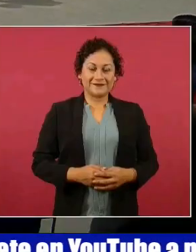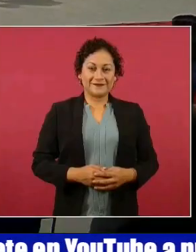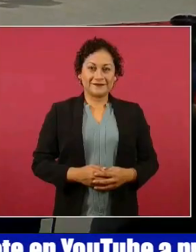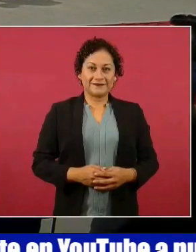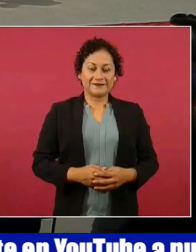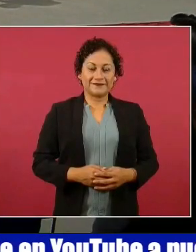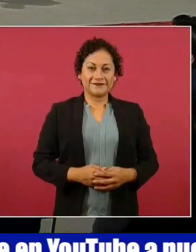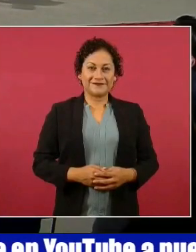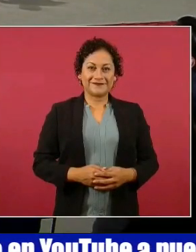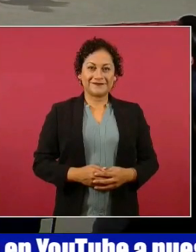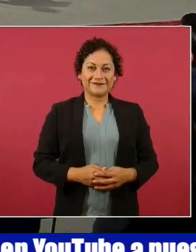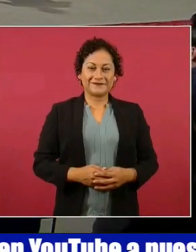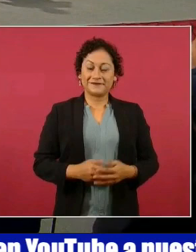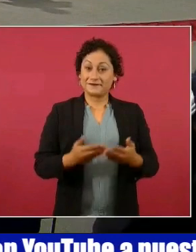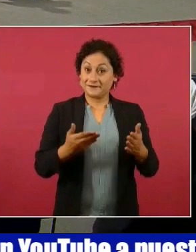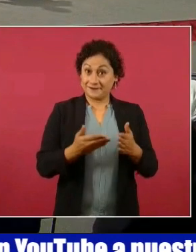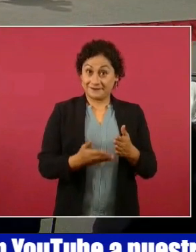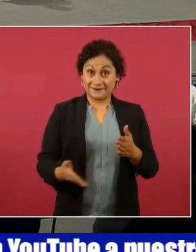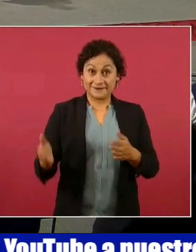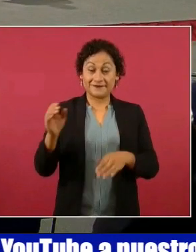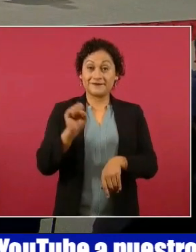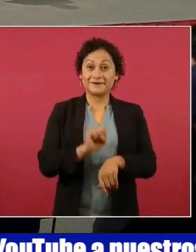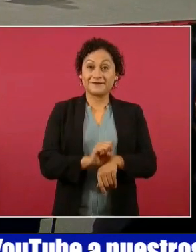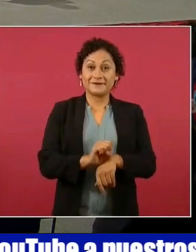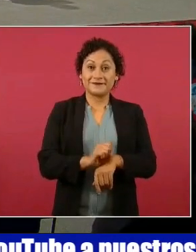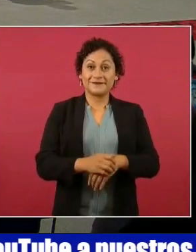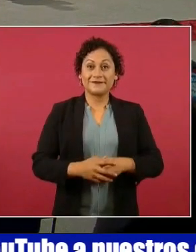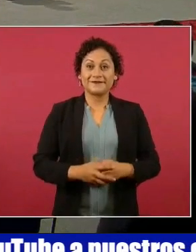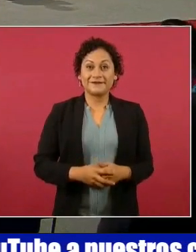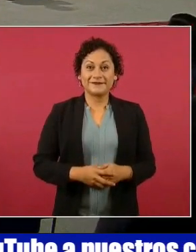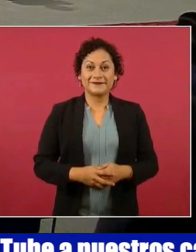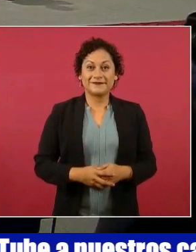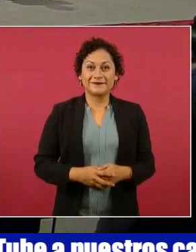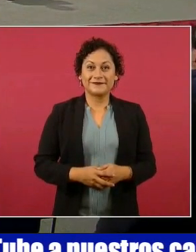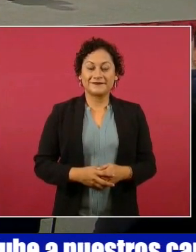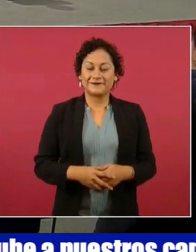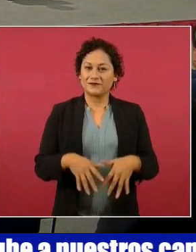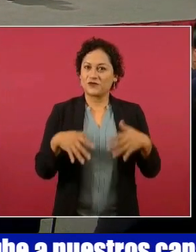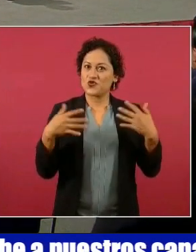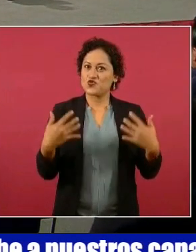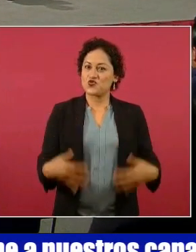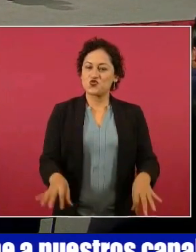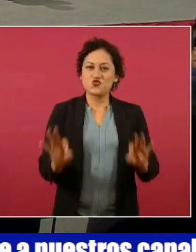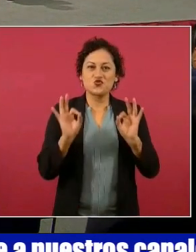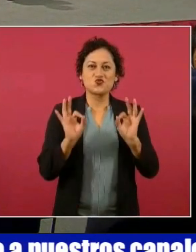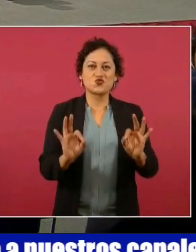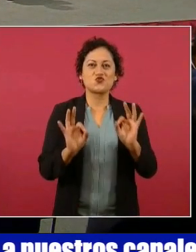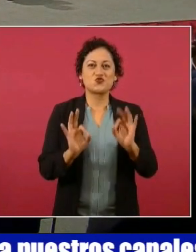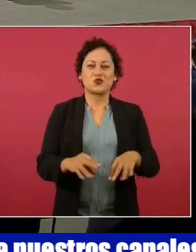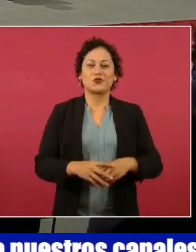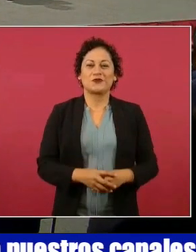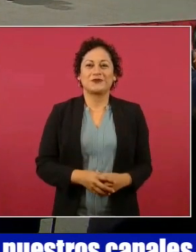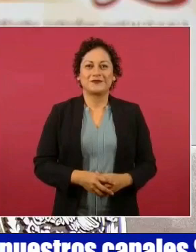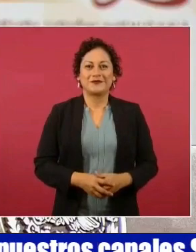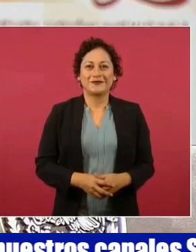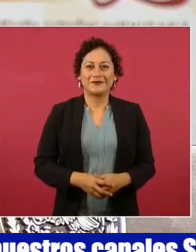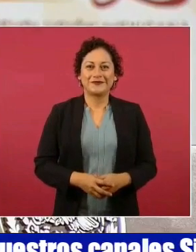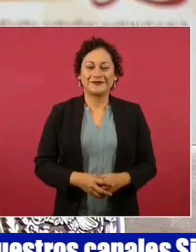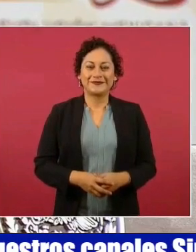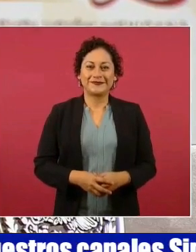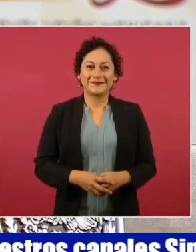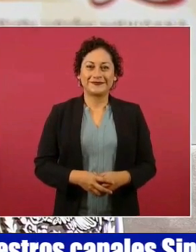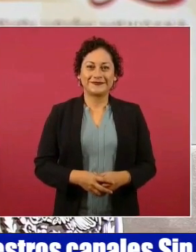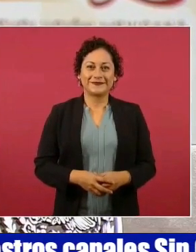esas grabaciones ante los medios. Y que muy amablemente Líbano Sáenz le preguntó si le permitía que revisara esto con el